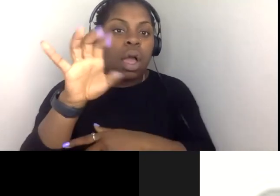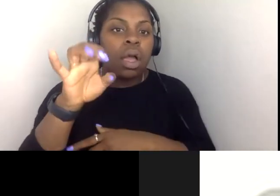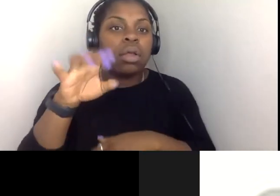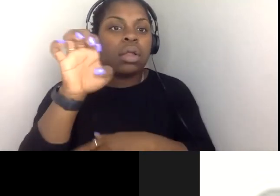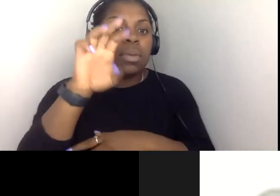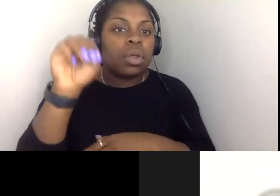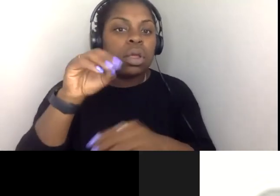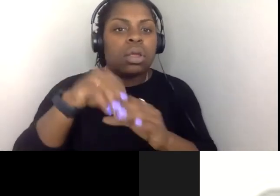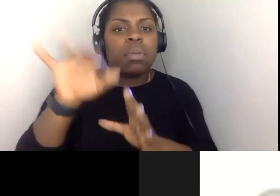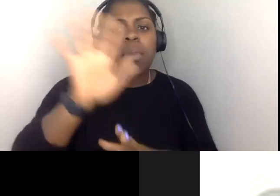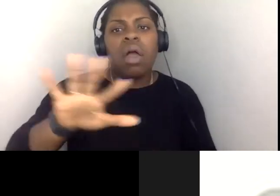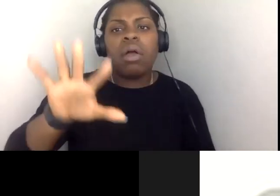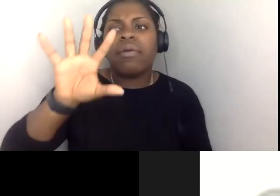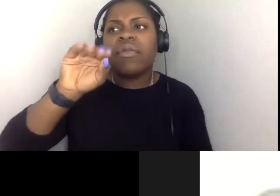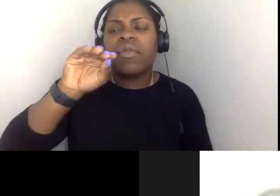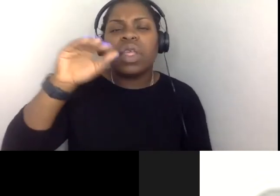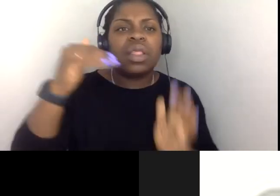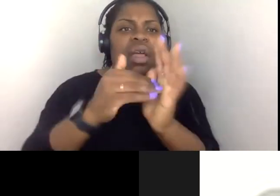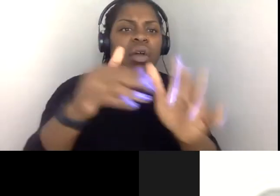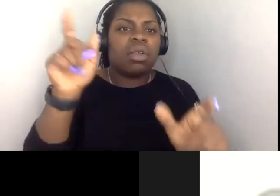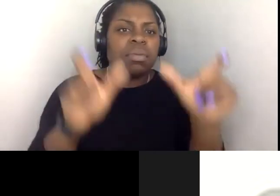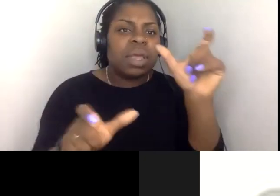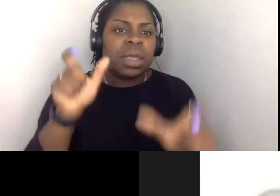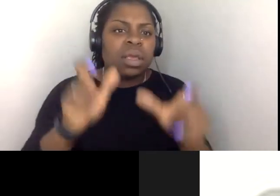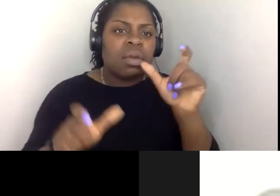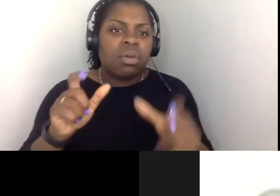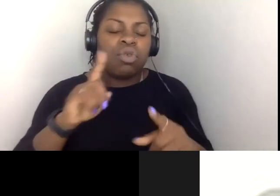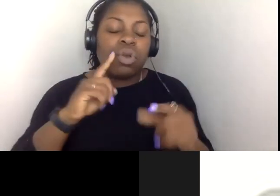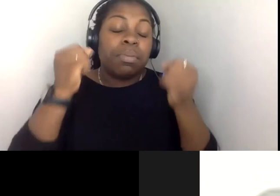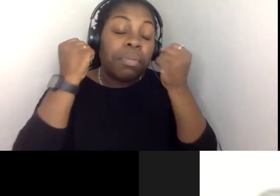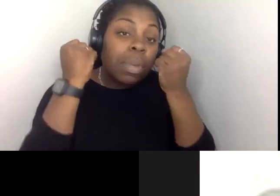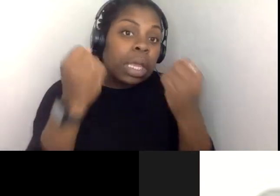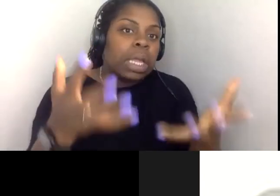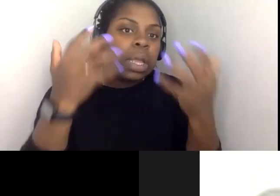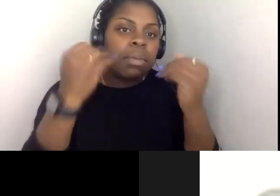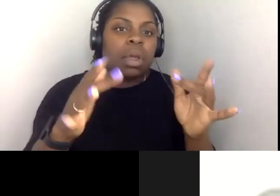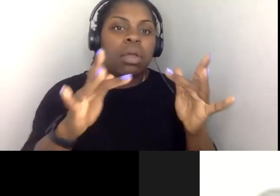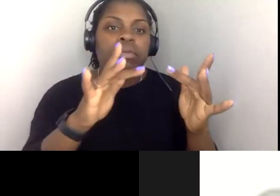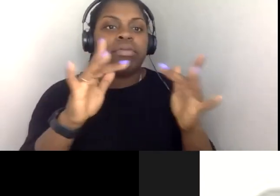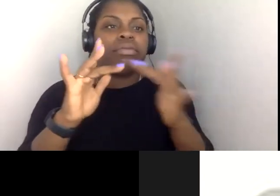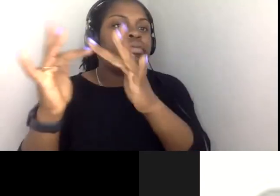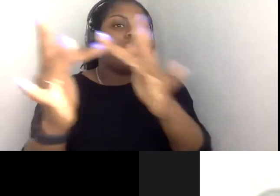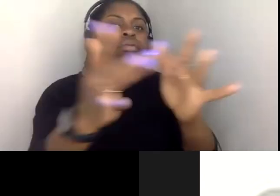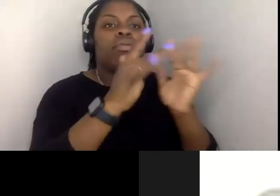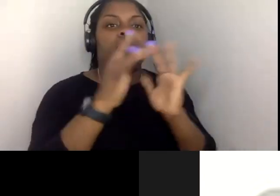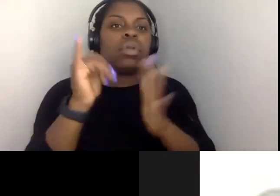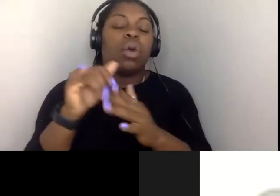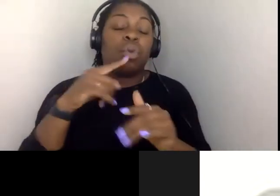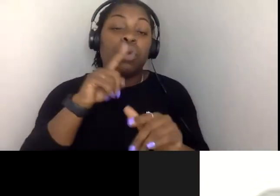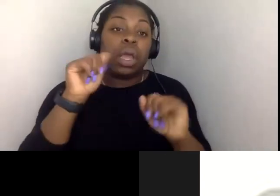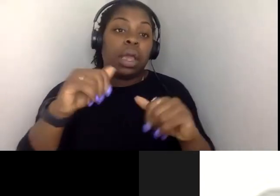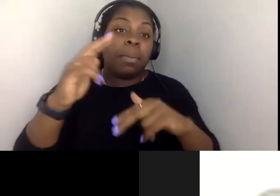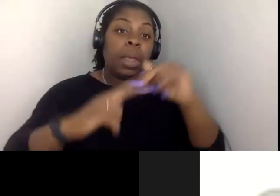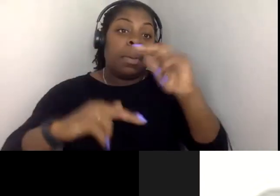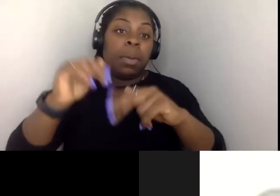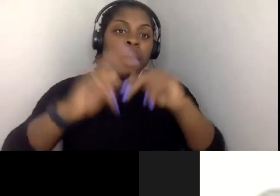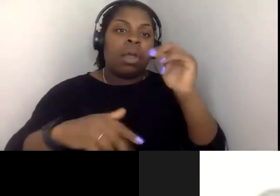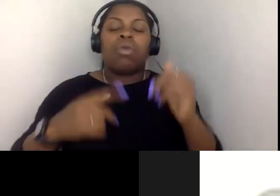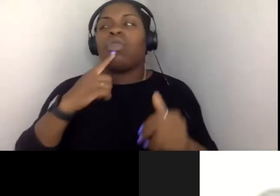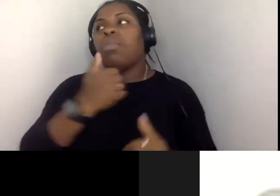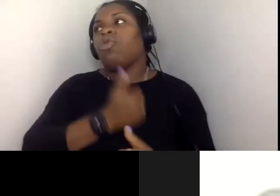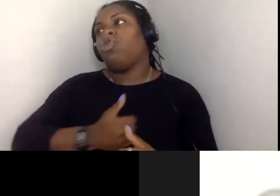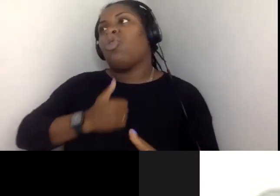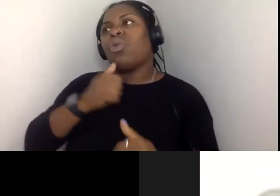personas que van bajo el sistema de monitoreo electrónico de ICE, que son casi 50,000 personas. Así que hay muchas conexiones que